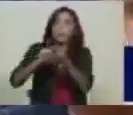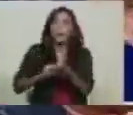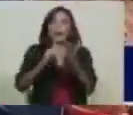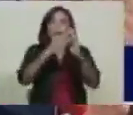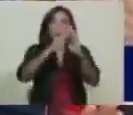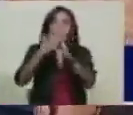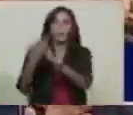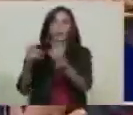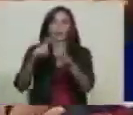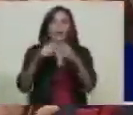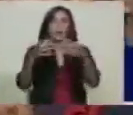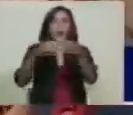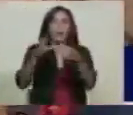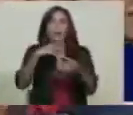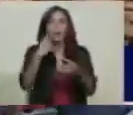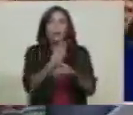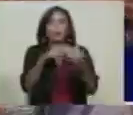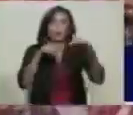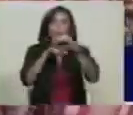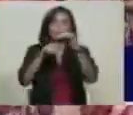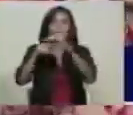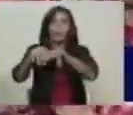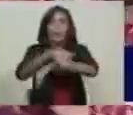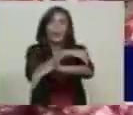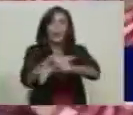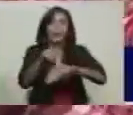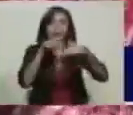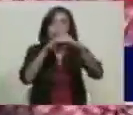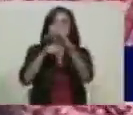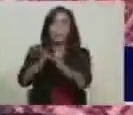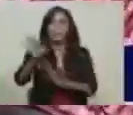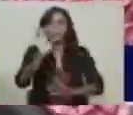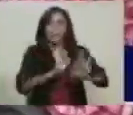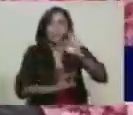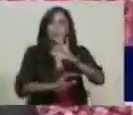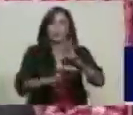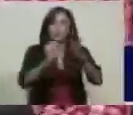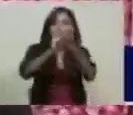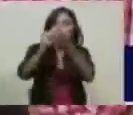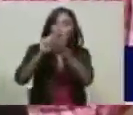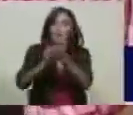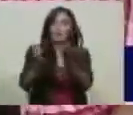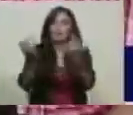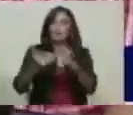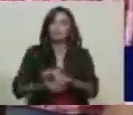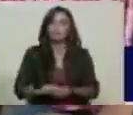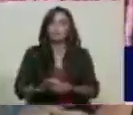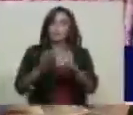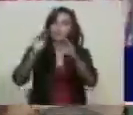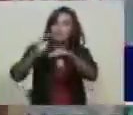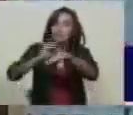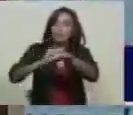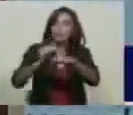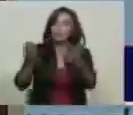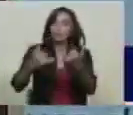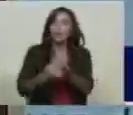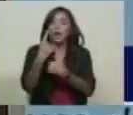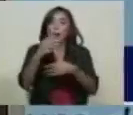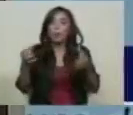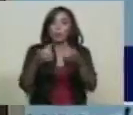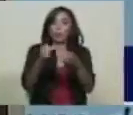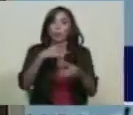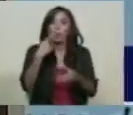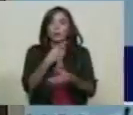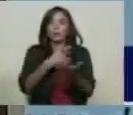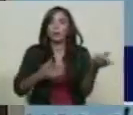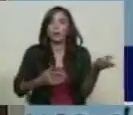por VC y por calle. Nos comprometemos también a que va a ser un partido